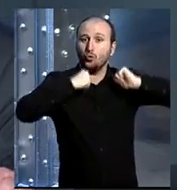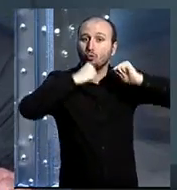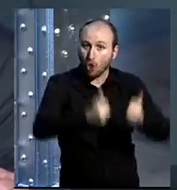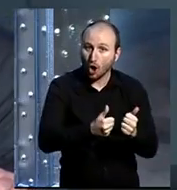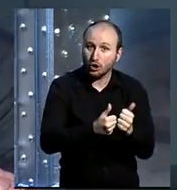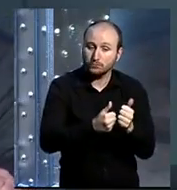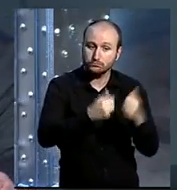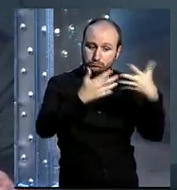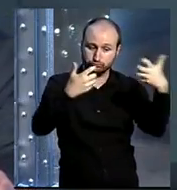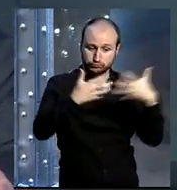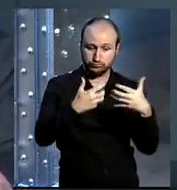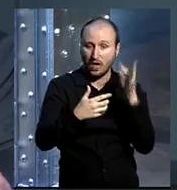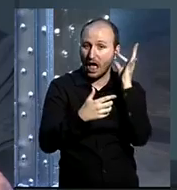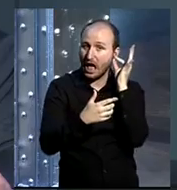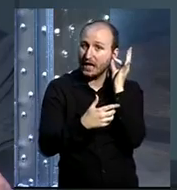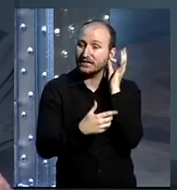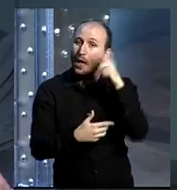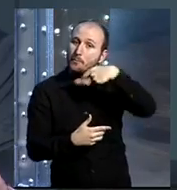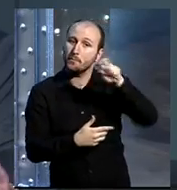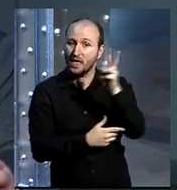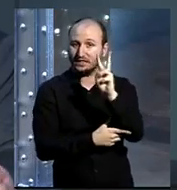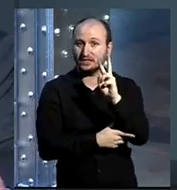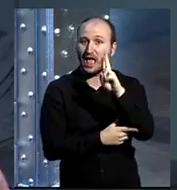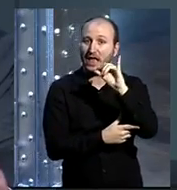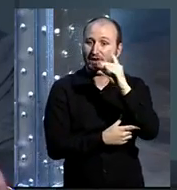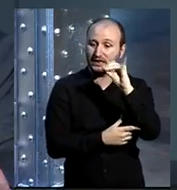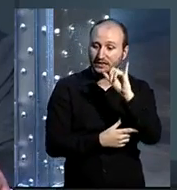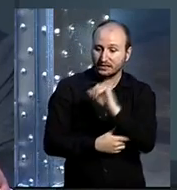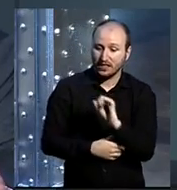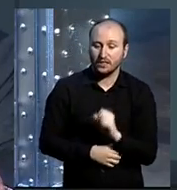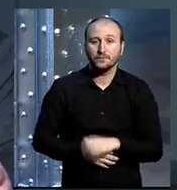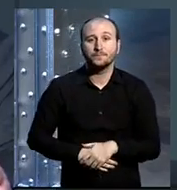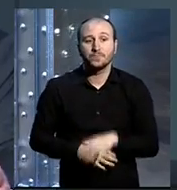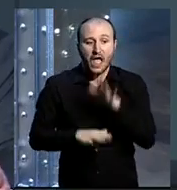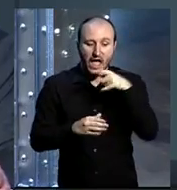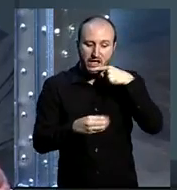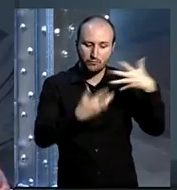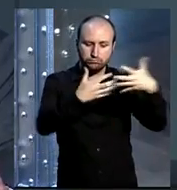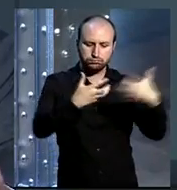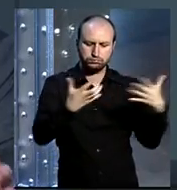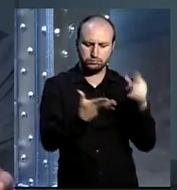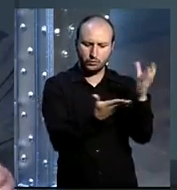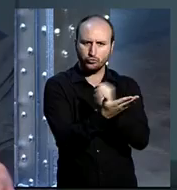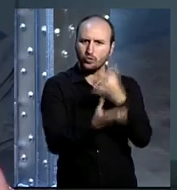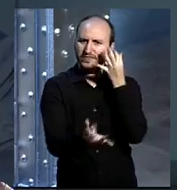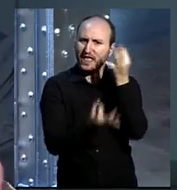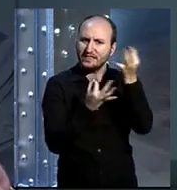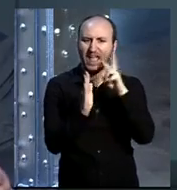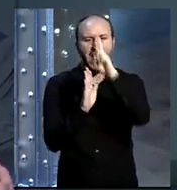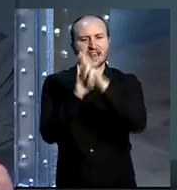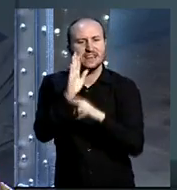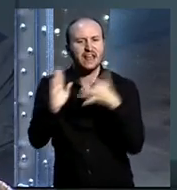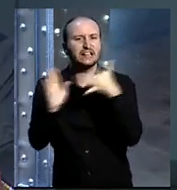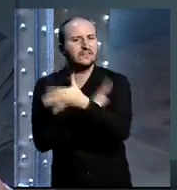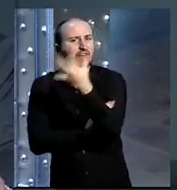la vicepresidenta Reding, nos cuenta con todo detalle en qué consiste el reglamento,